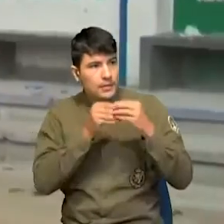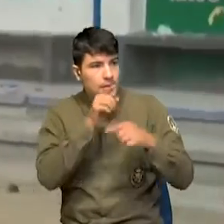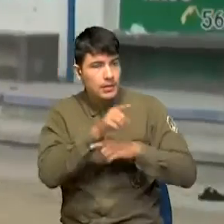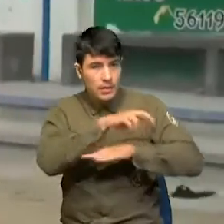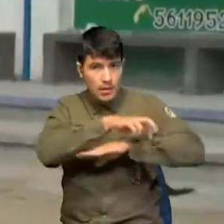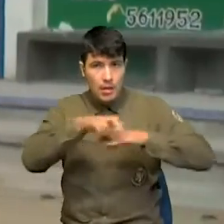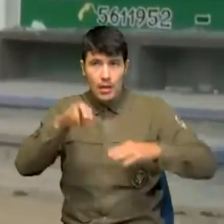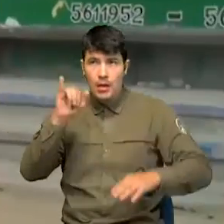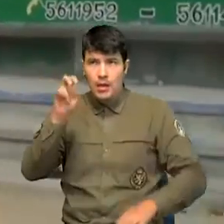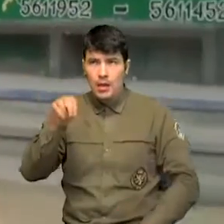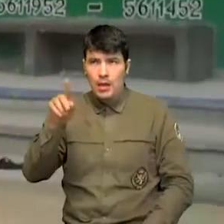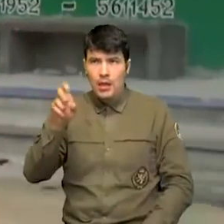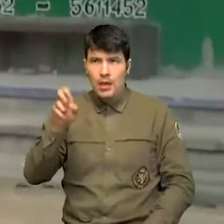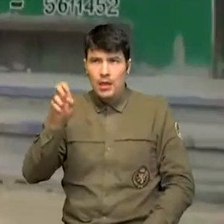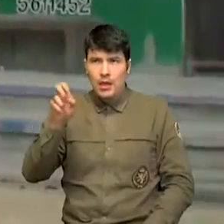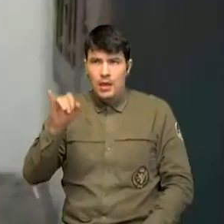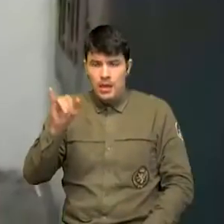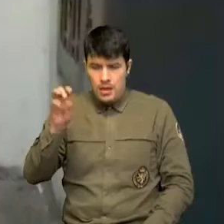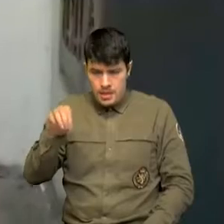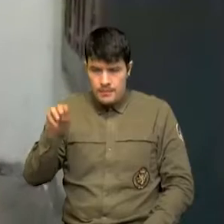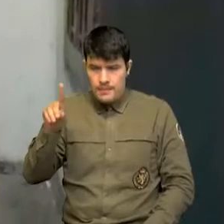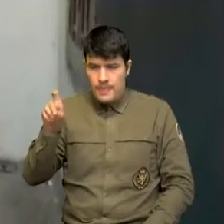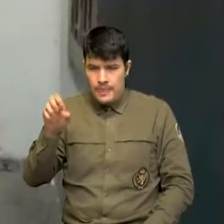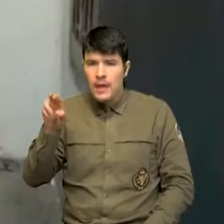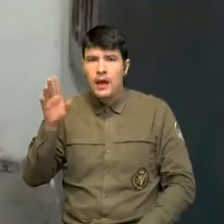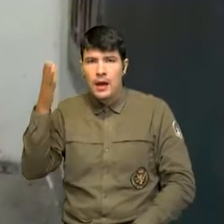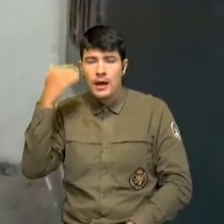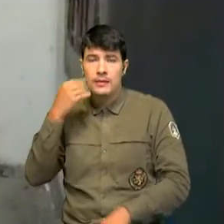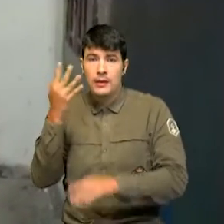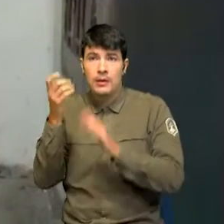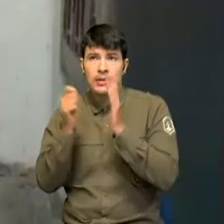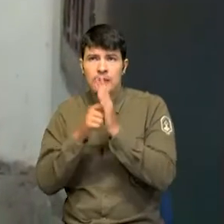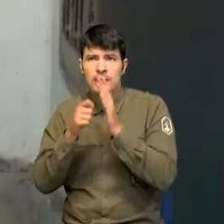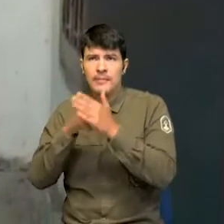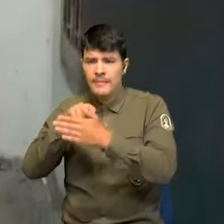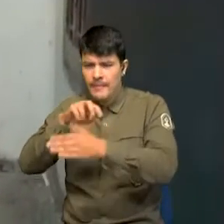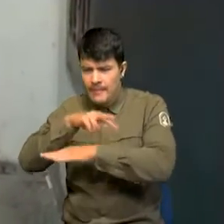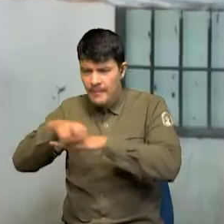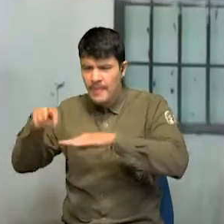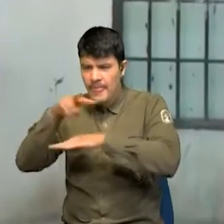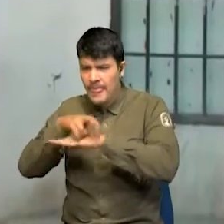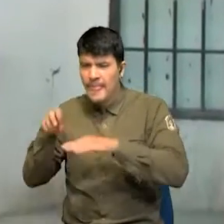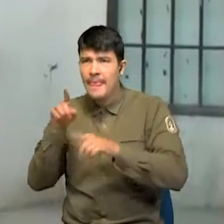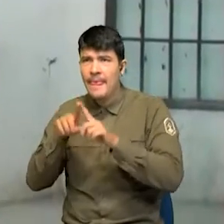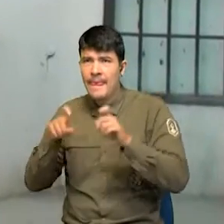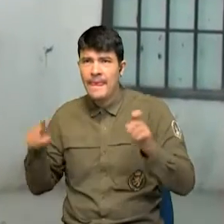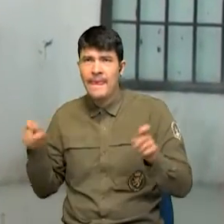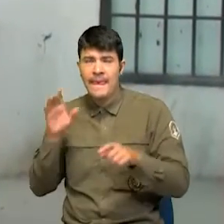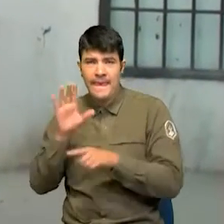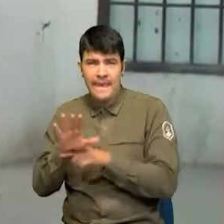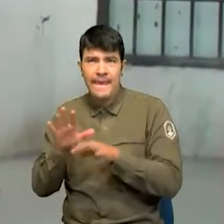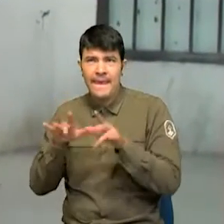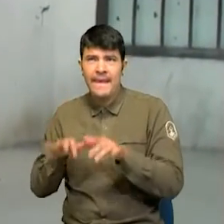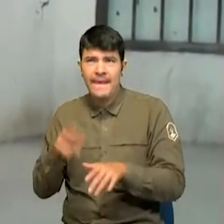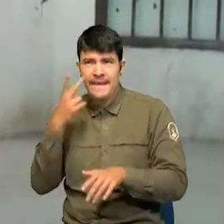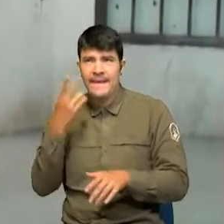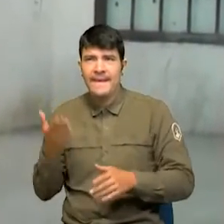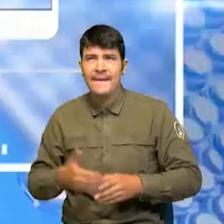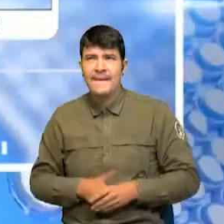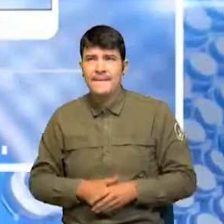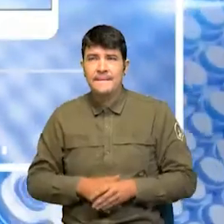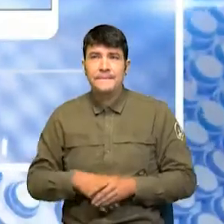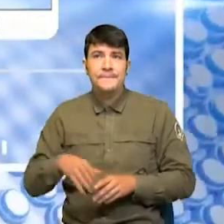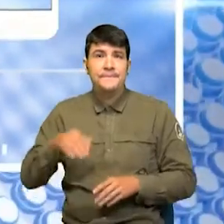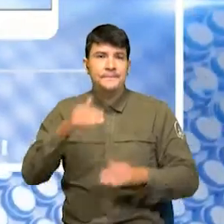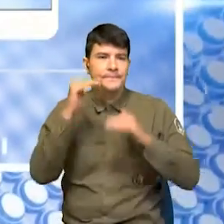ha sido víctima de los delincuentes en 4 ocasiones que han hurtado los elementos de la oficina, pero este, por su tamaño, ha sido cuestionado por la ciudadanía. Por